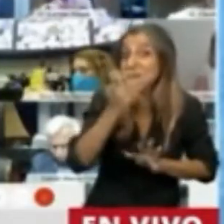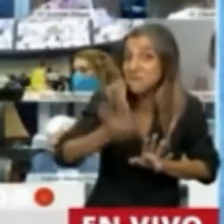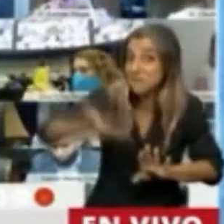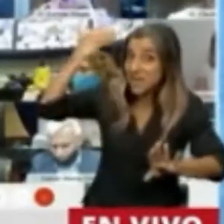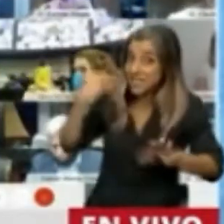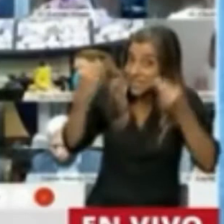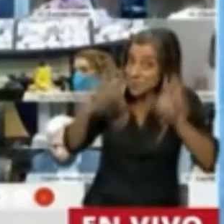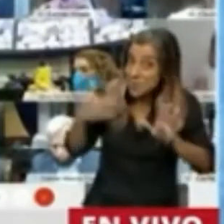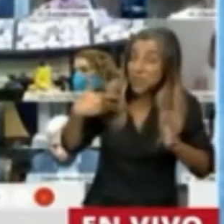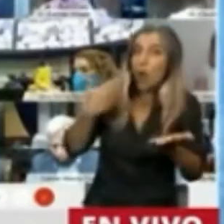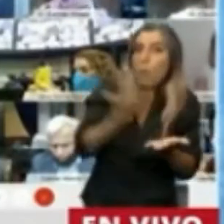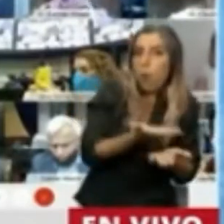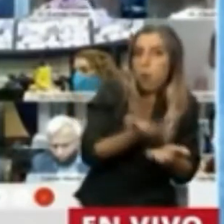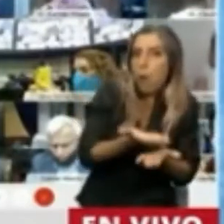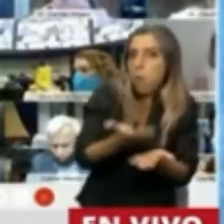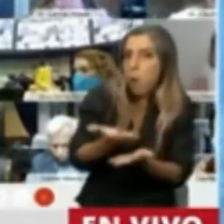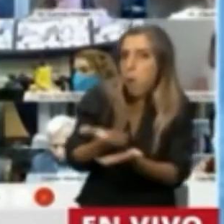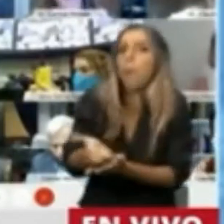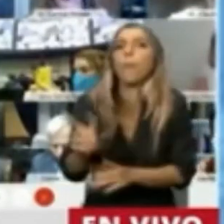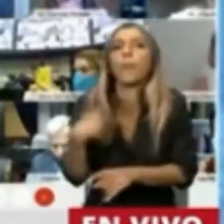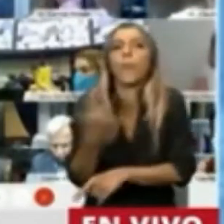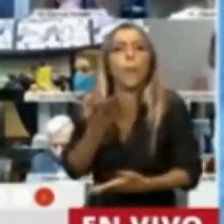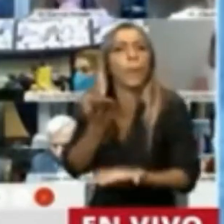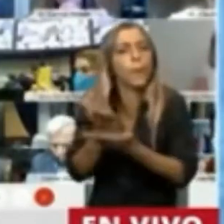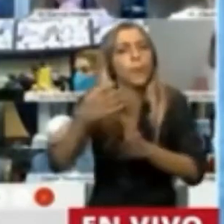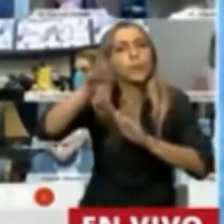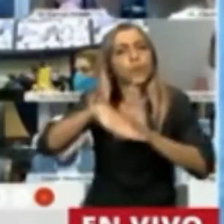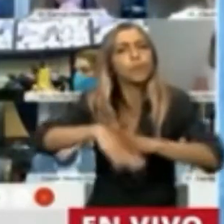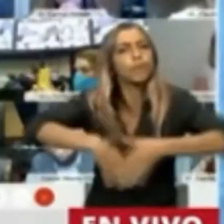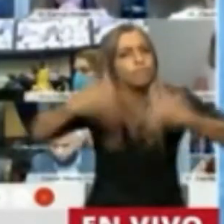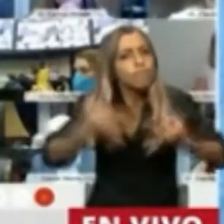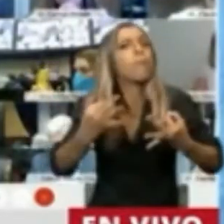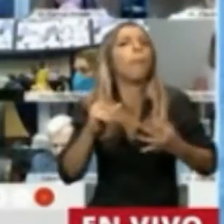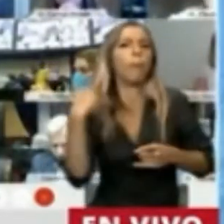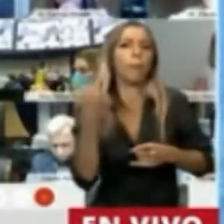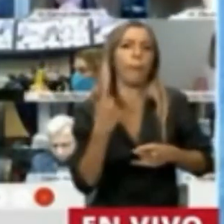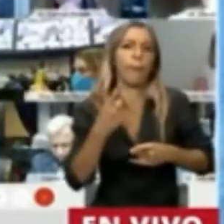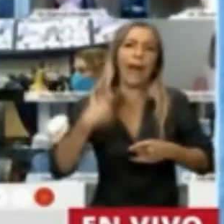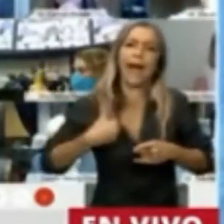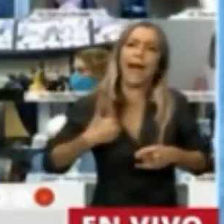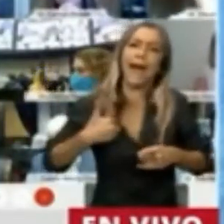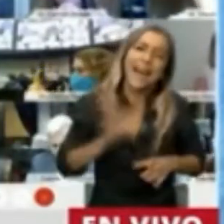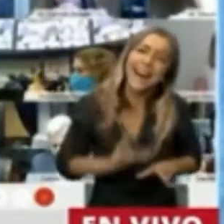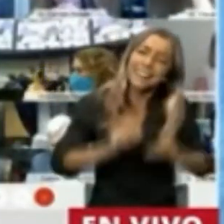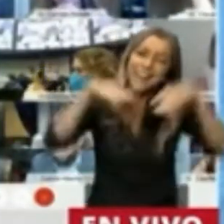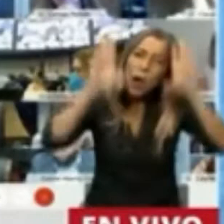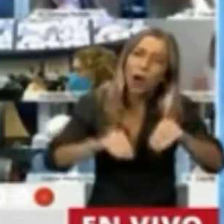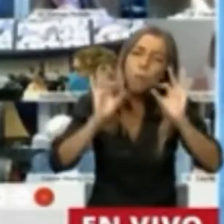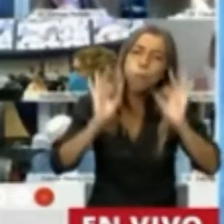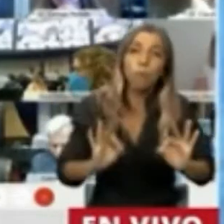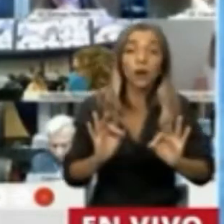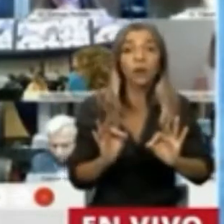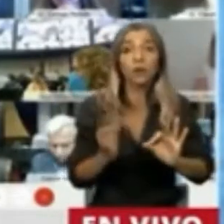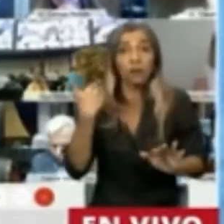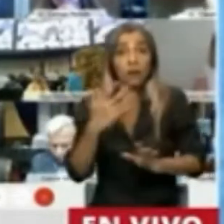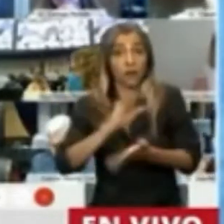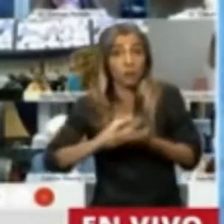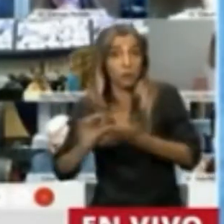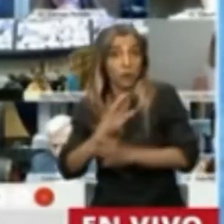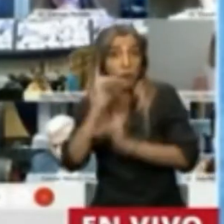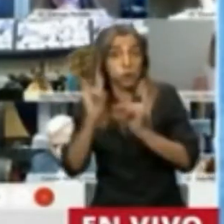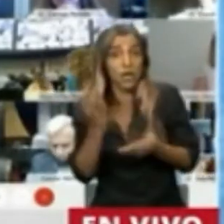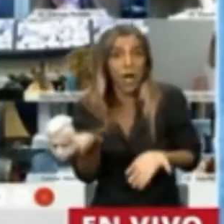atrás, para que se establezca un protocolo específico, como ya lo dijeron los diputados y diputadas propinantes, no